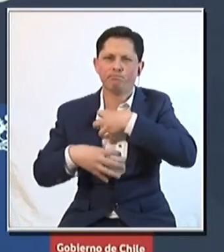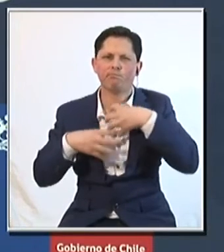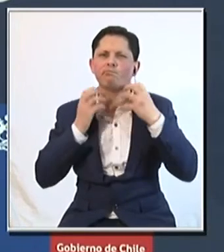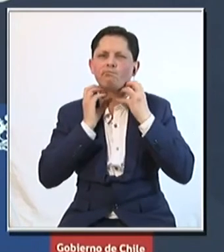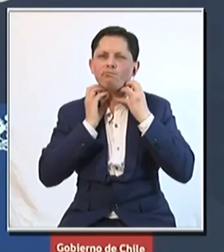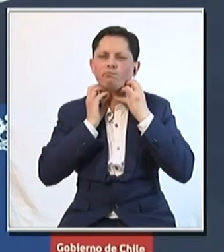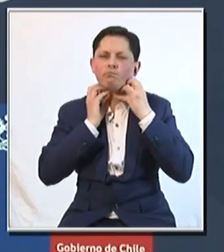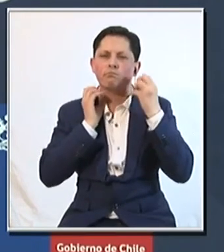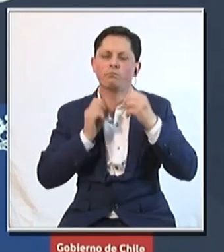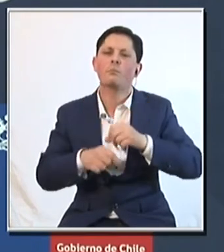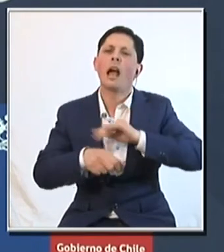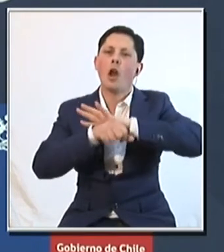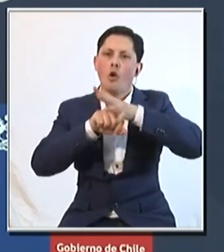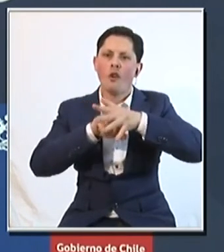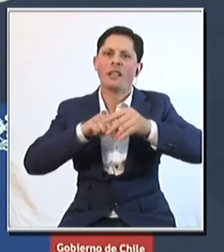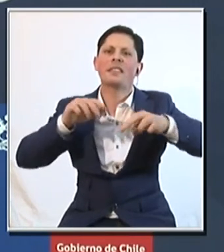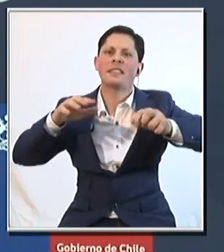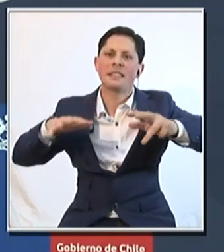COVID-19.